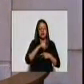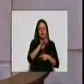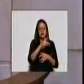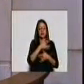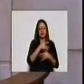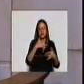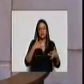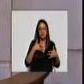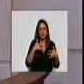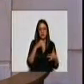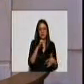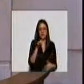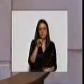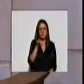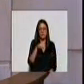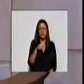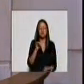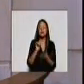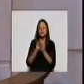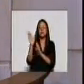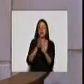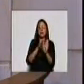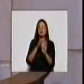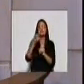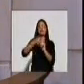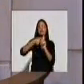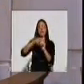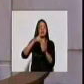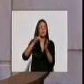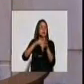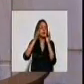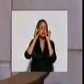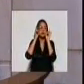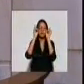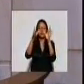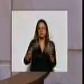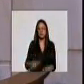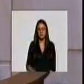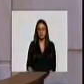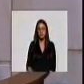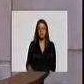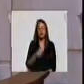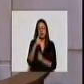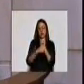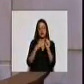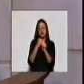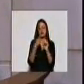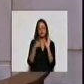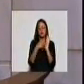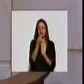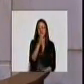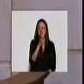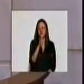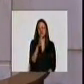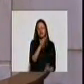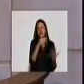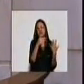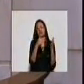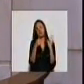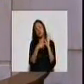En relación con las pérdidas mensuales, es dramático. En el año 2014, el promedio era de 2